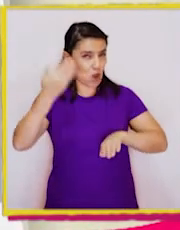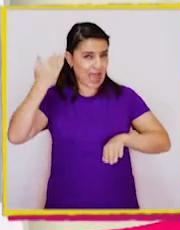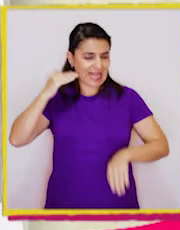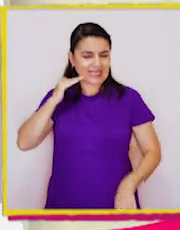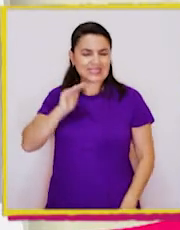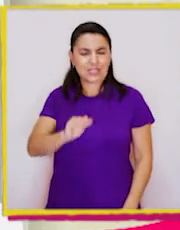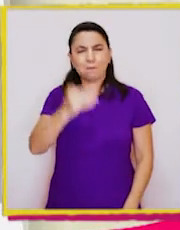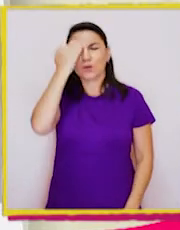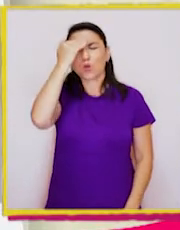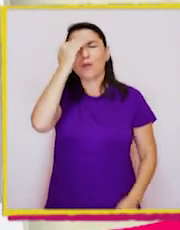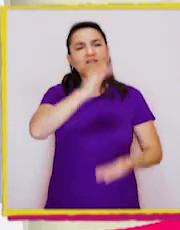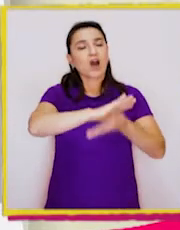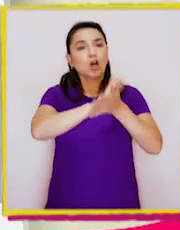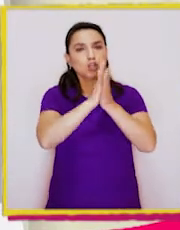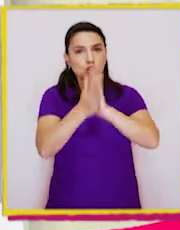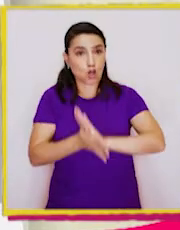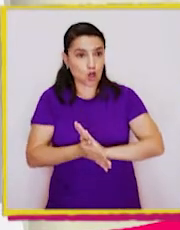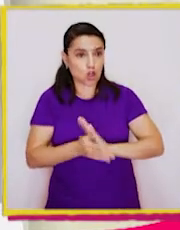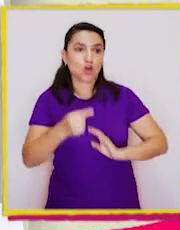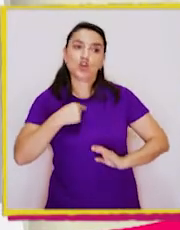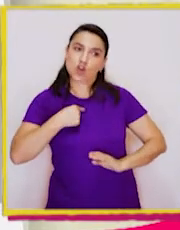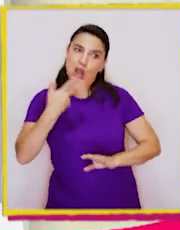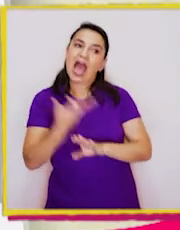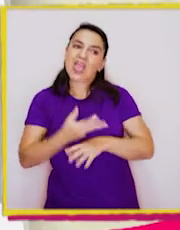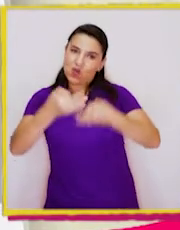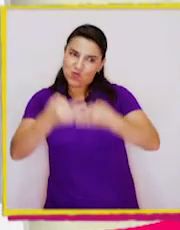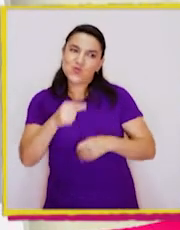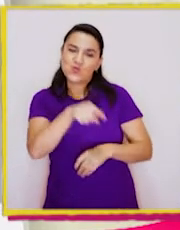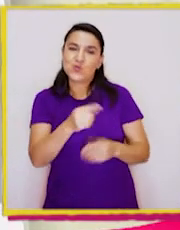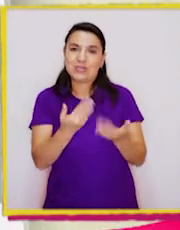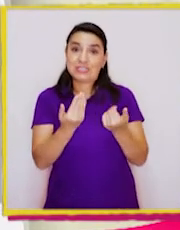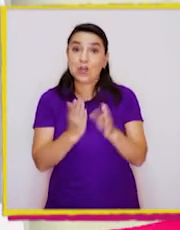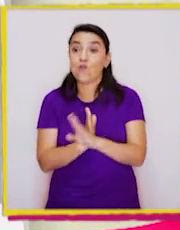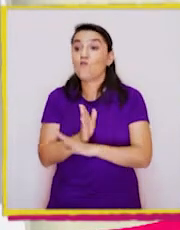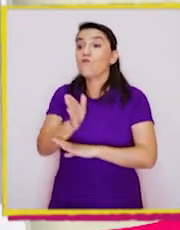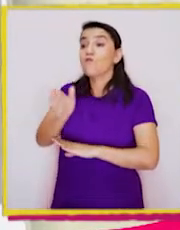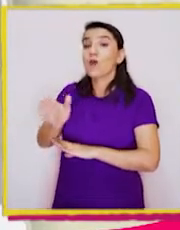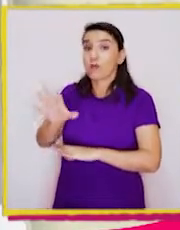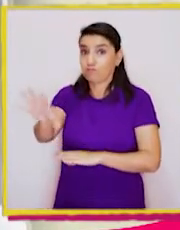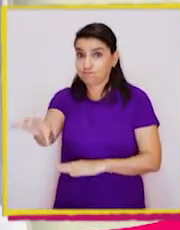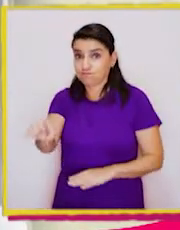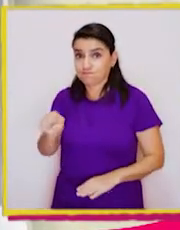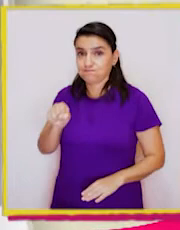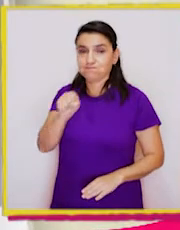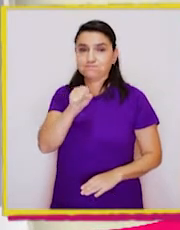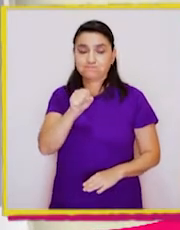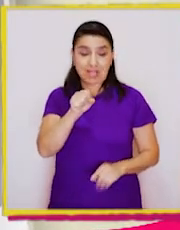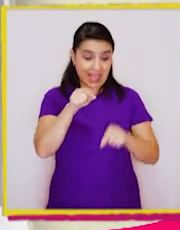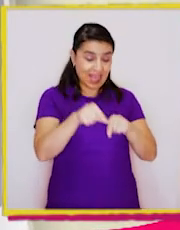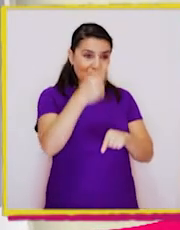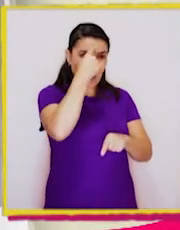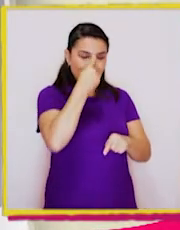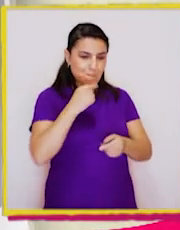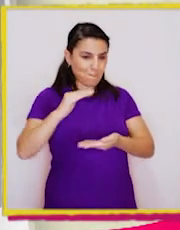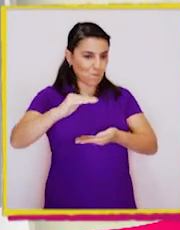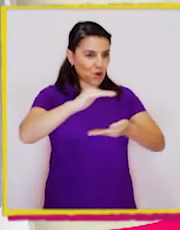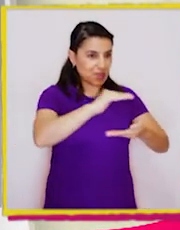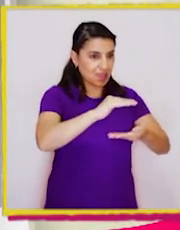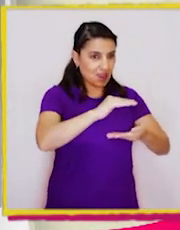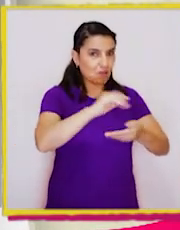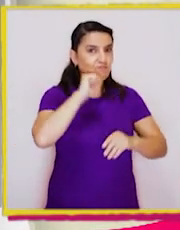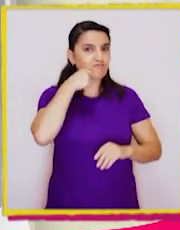también me preocupaba por todo. Tengo justo lo que necesitas. Y fue por algo a su habitación. Estos muñecos se